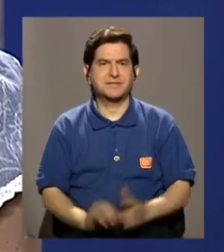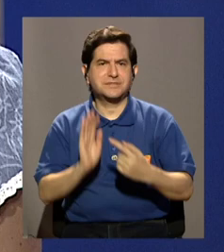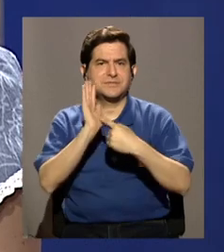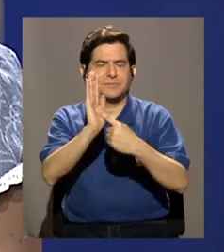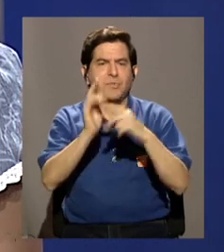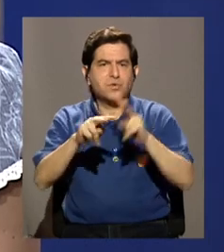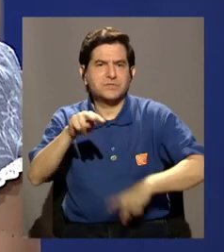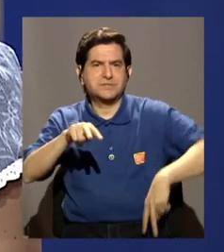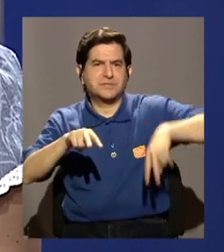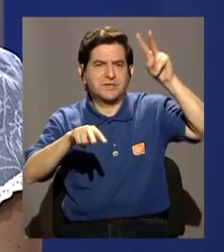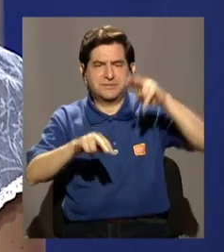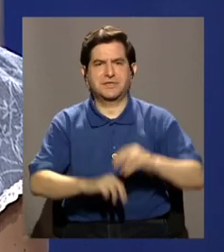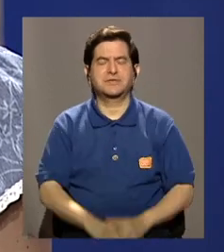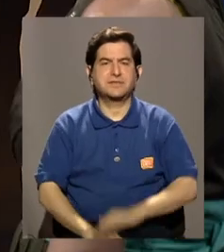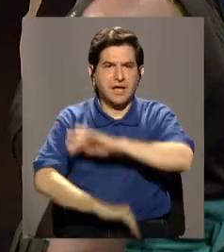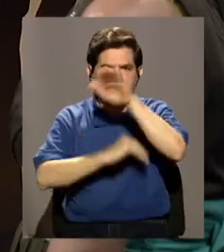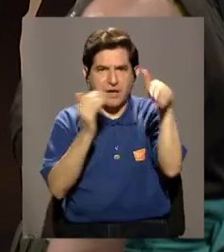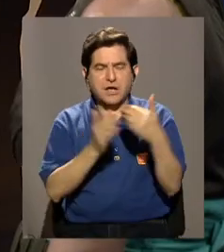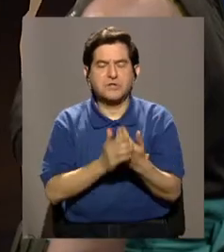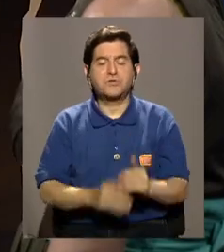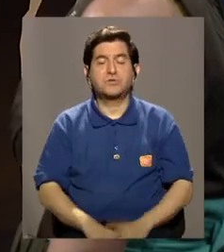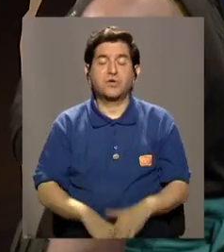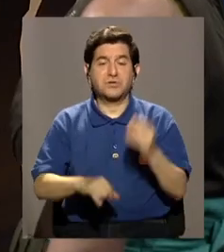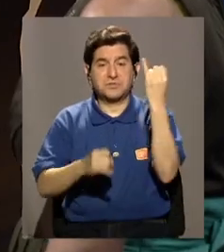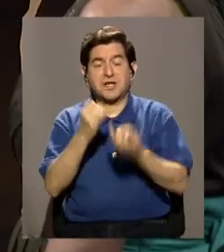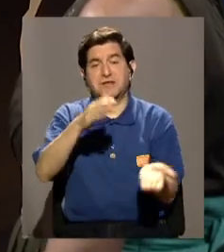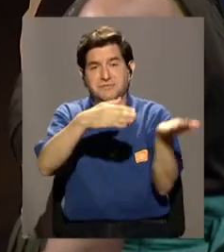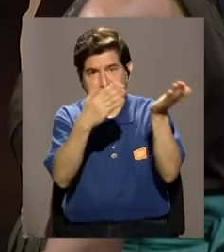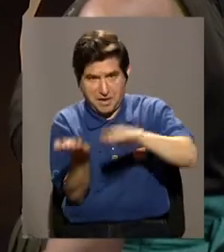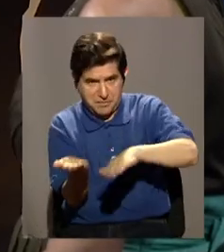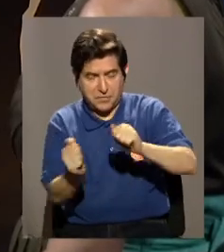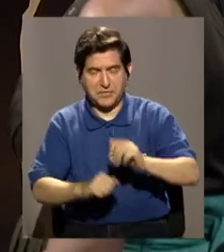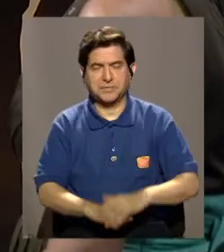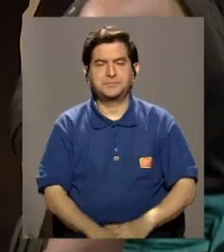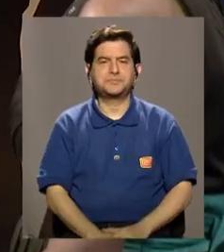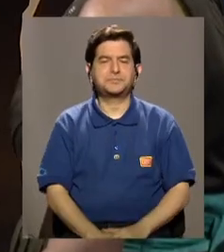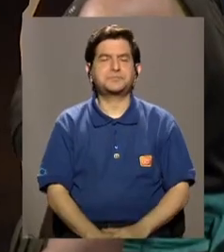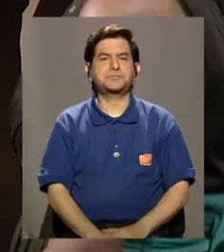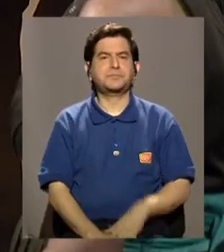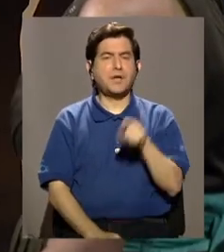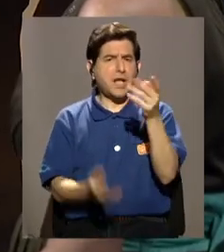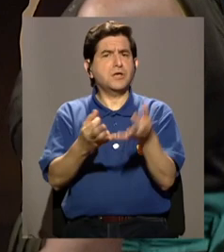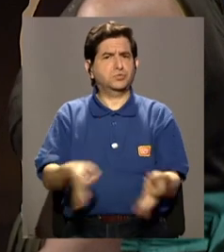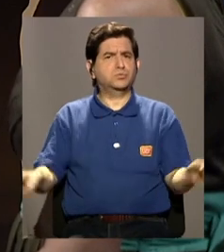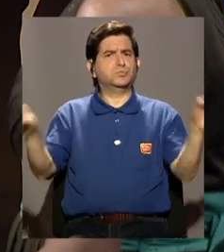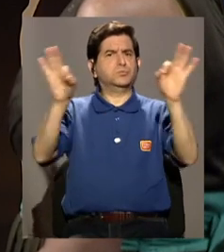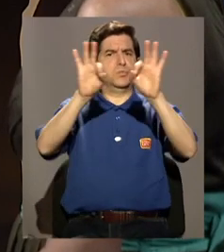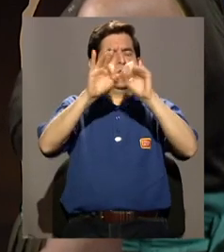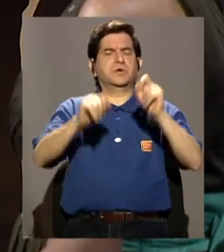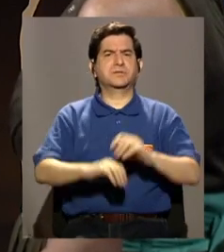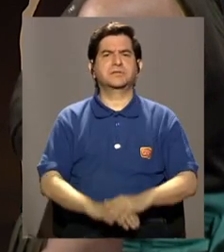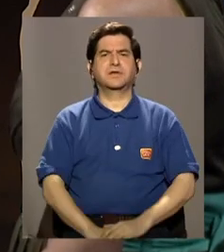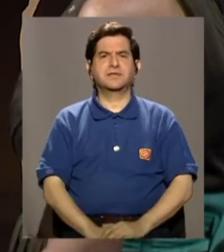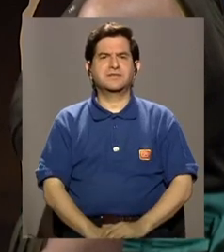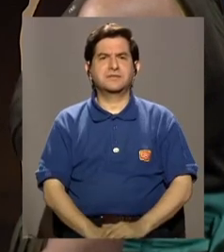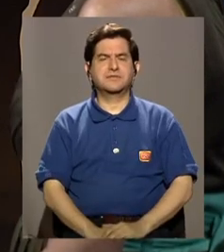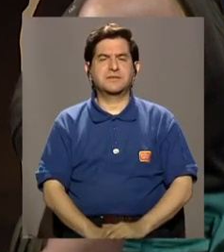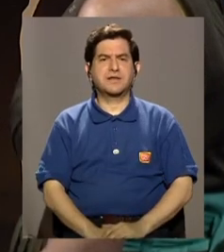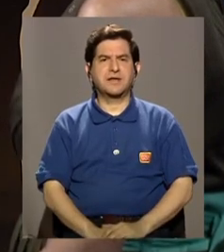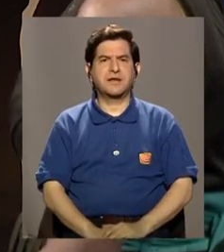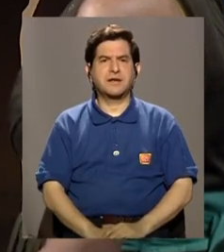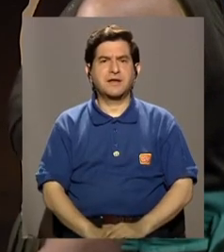dar una ventaja a todos vamos para la muerte verdad entonces bueno eso es muy importante porque